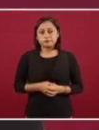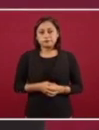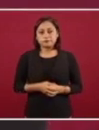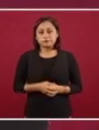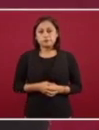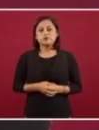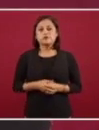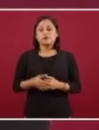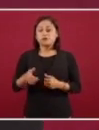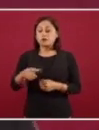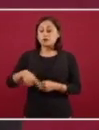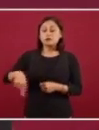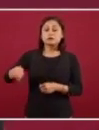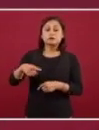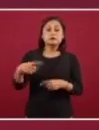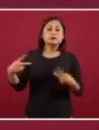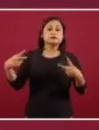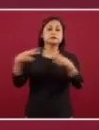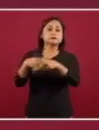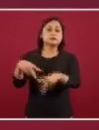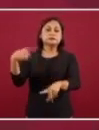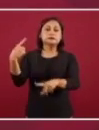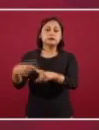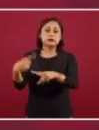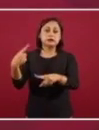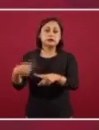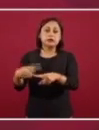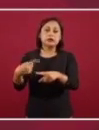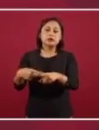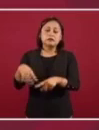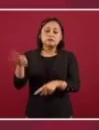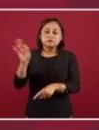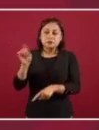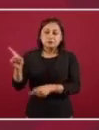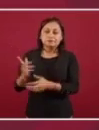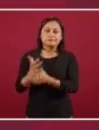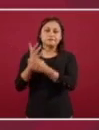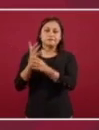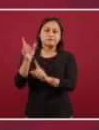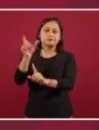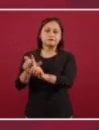Presuntos delincuentes, policías y también